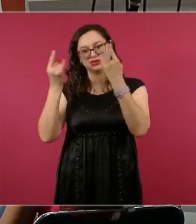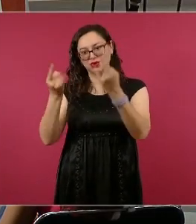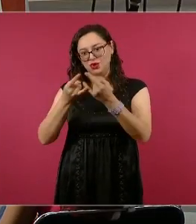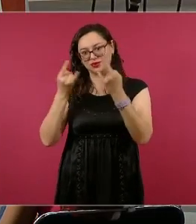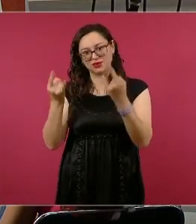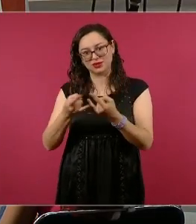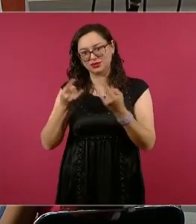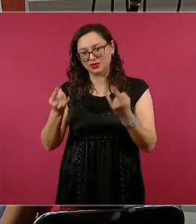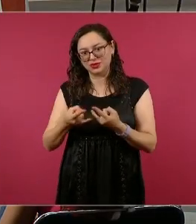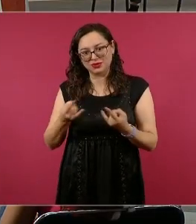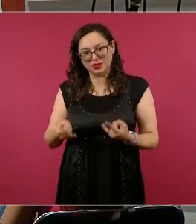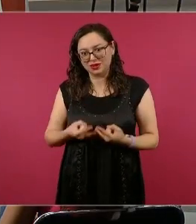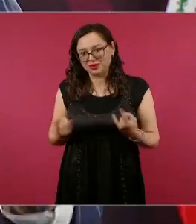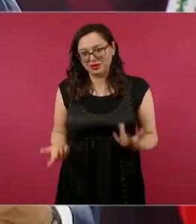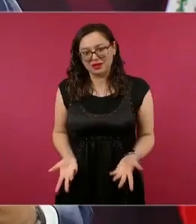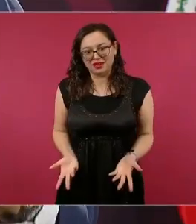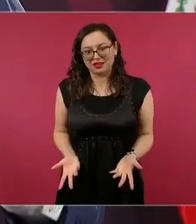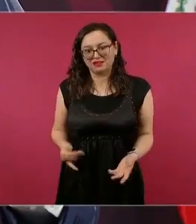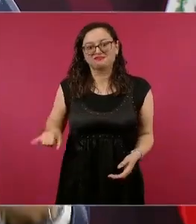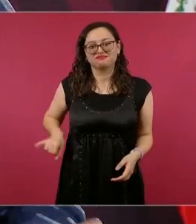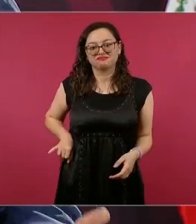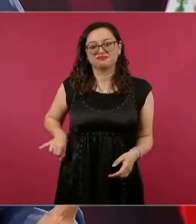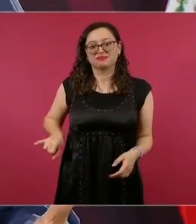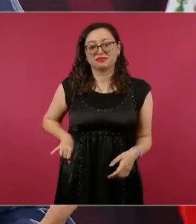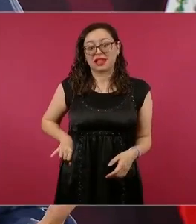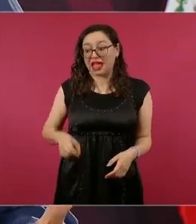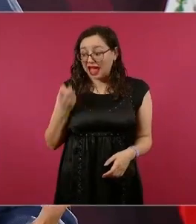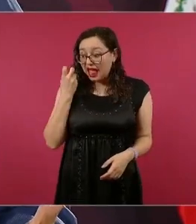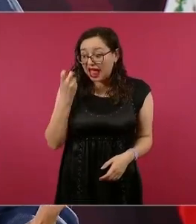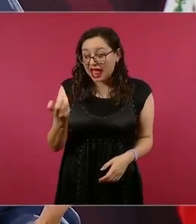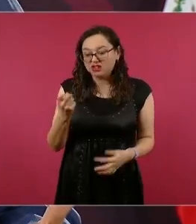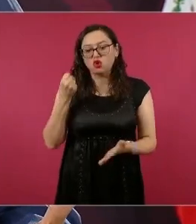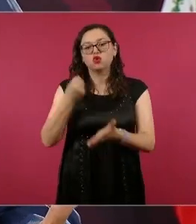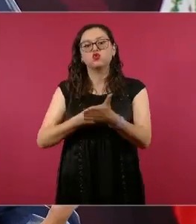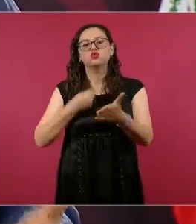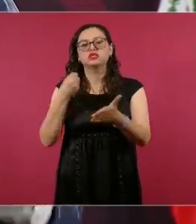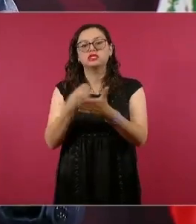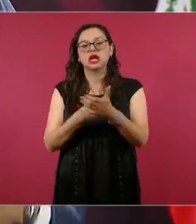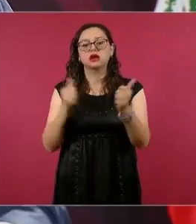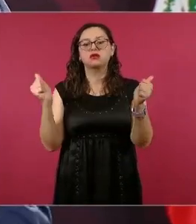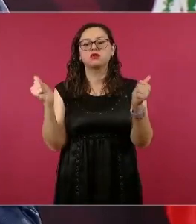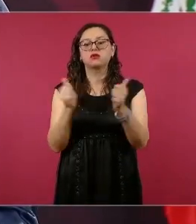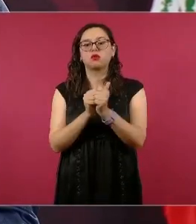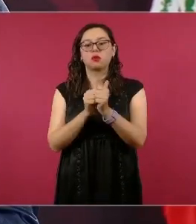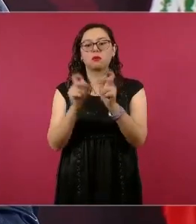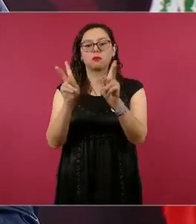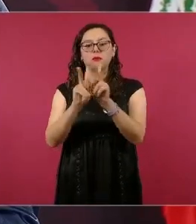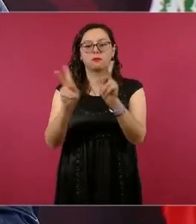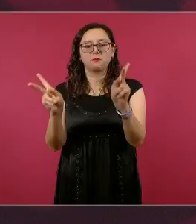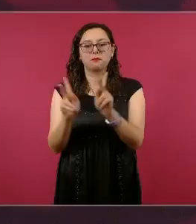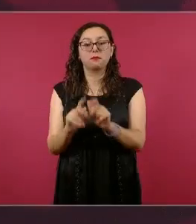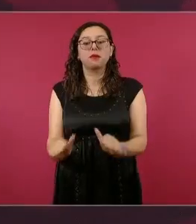Pero es la vía pacífica, la opción.